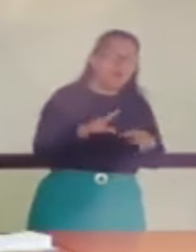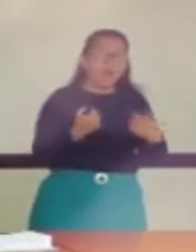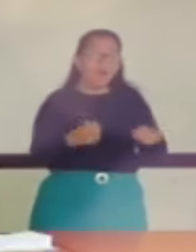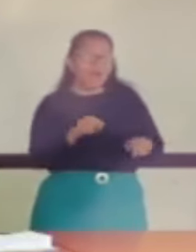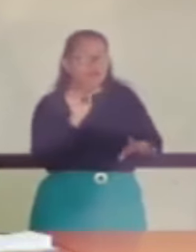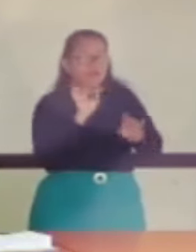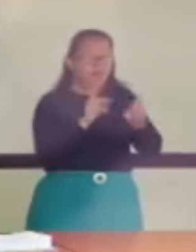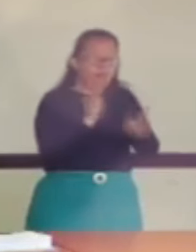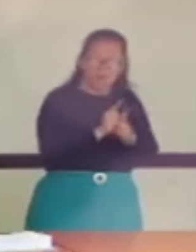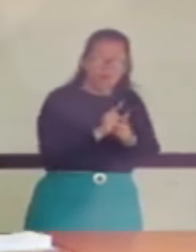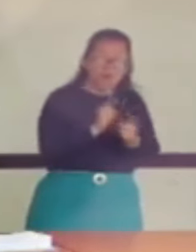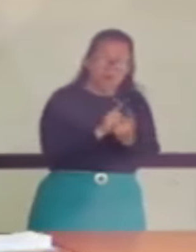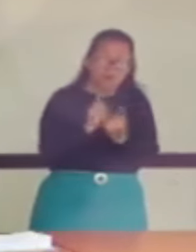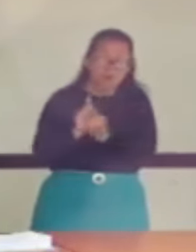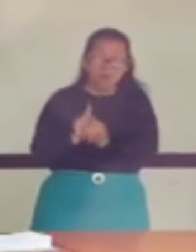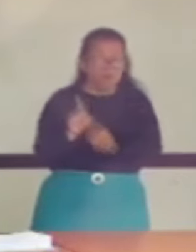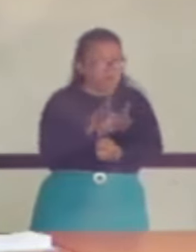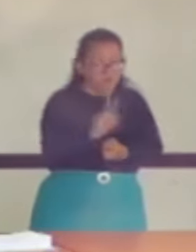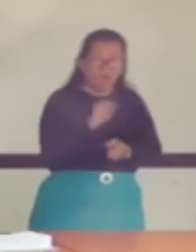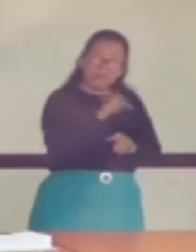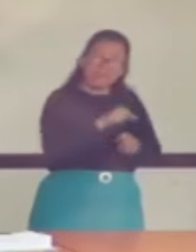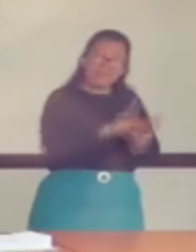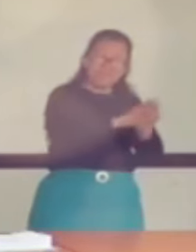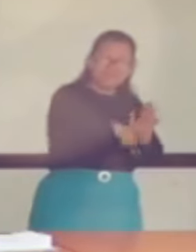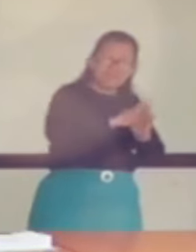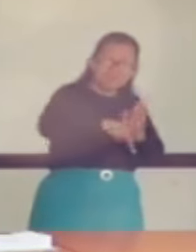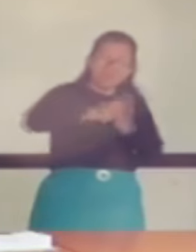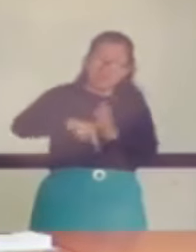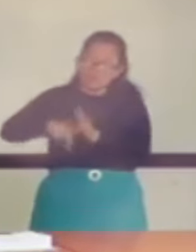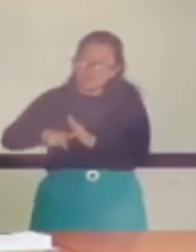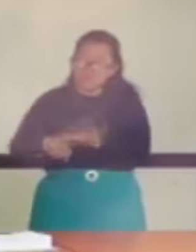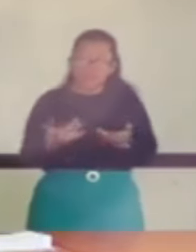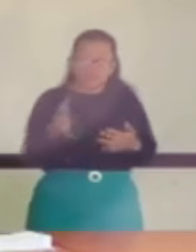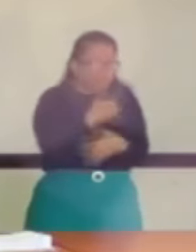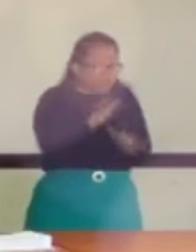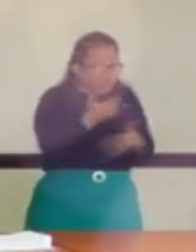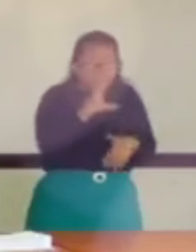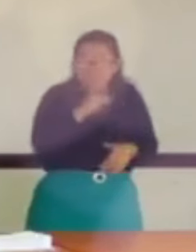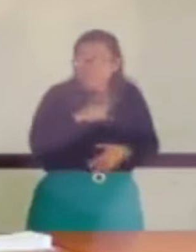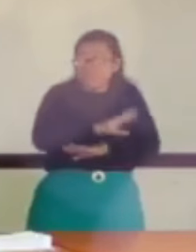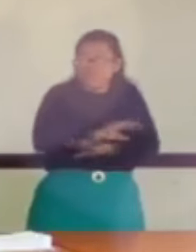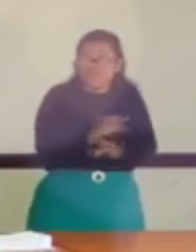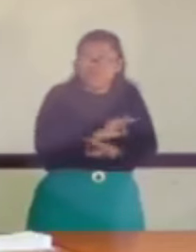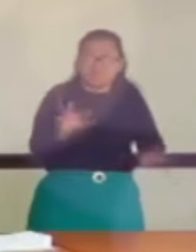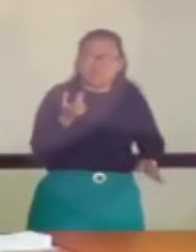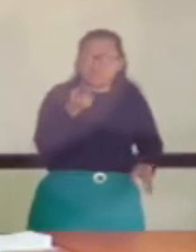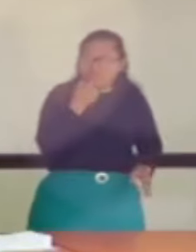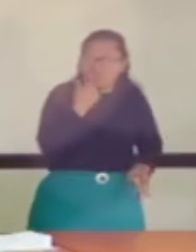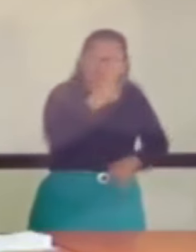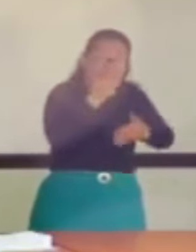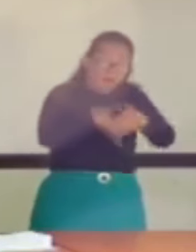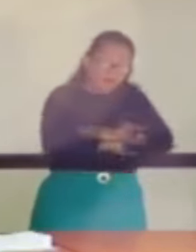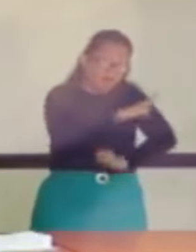haya detectado, sino que responde realmente a un patrón de desabastecimiento de los hospitales